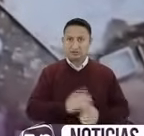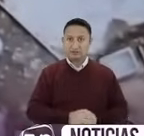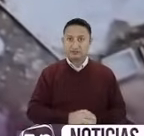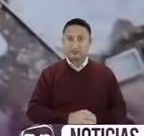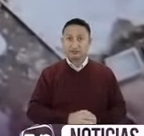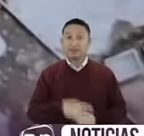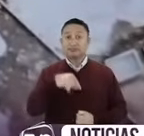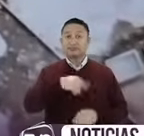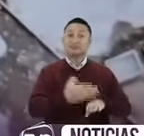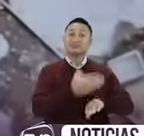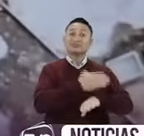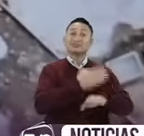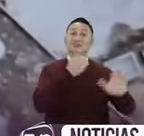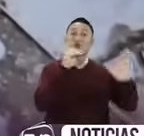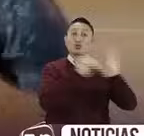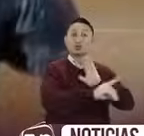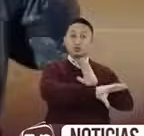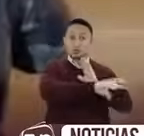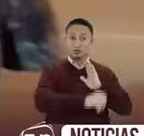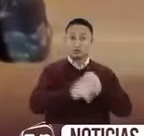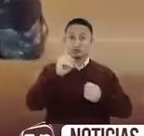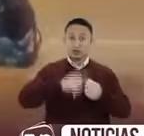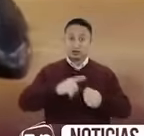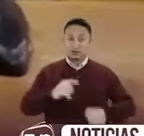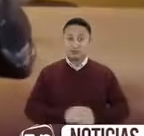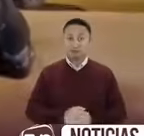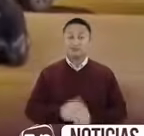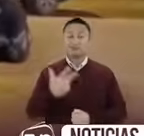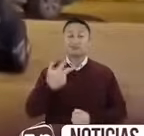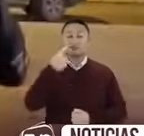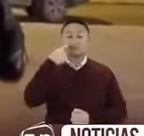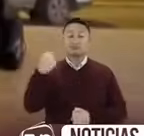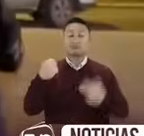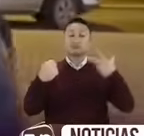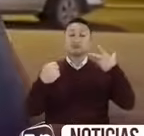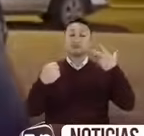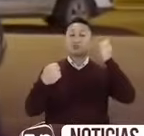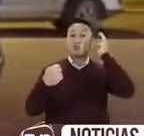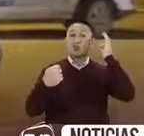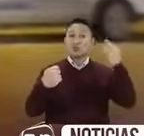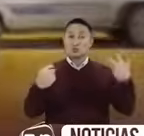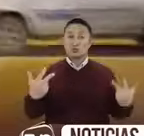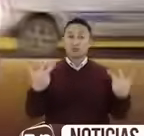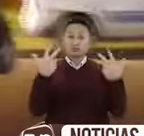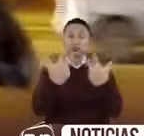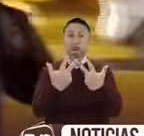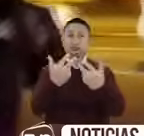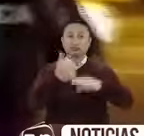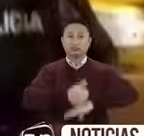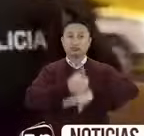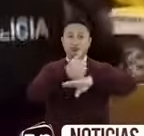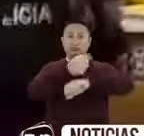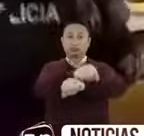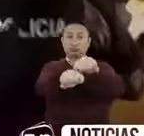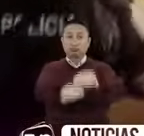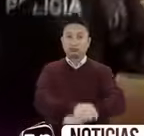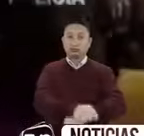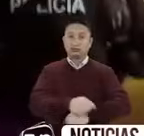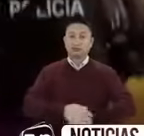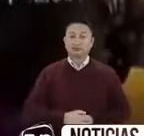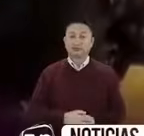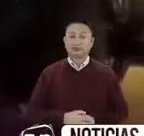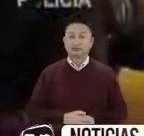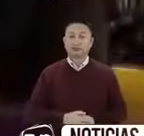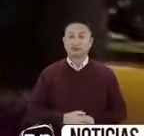como robada en Quito. Los tres hombres y las tres mujeres fueron puestos a órdenes de las autoridades judiciales.